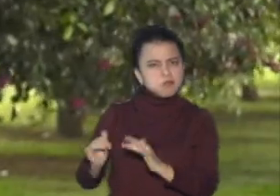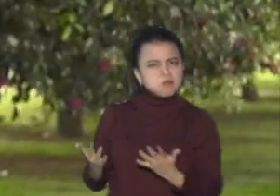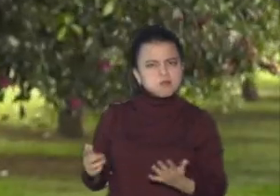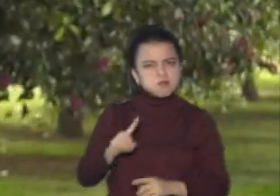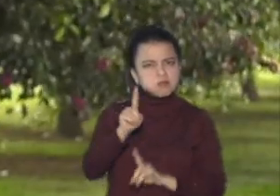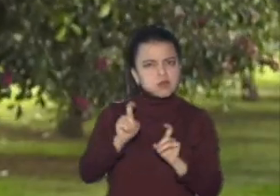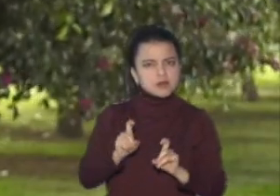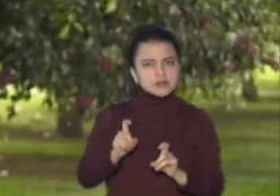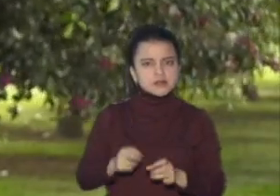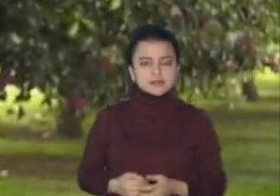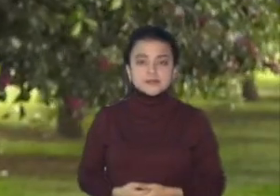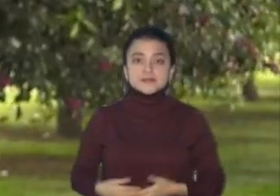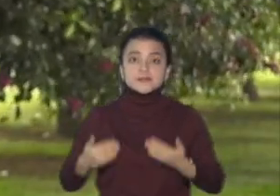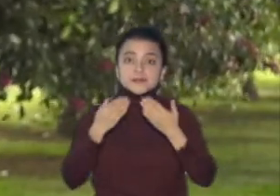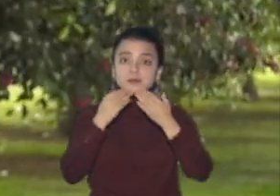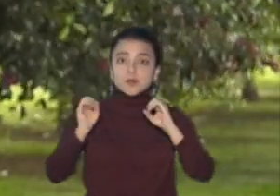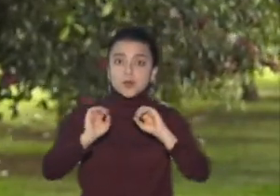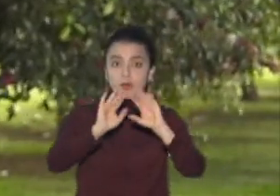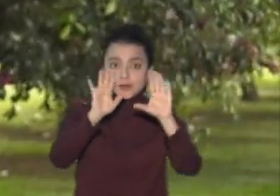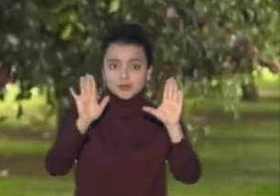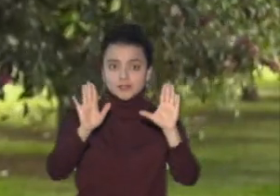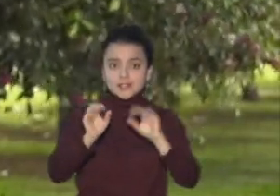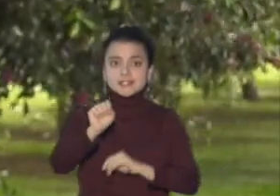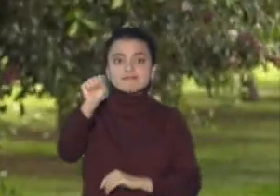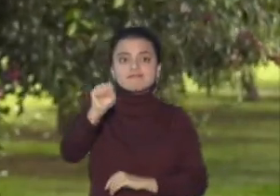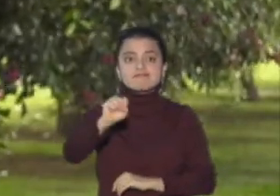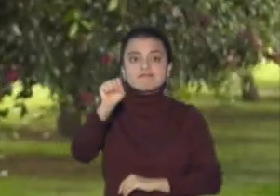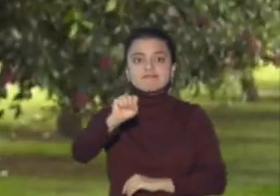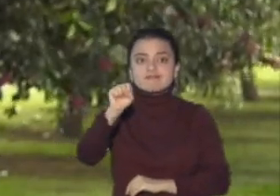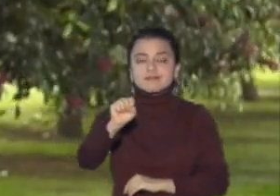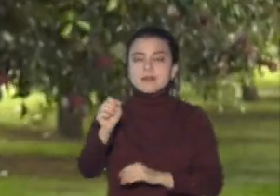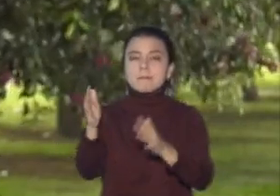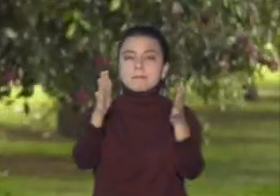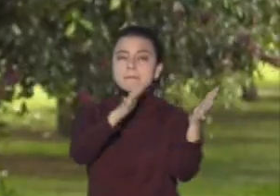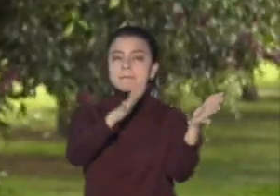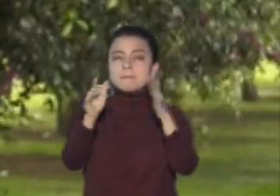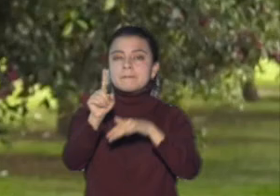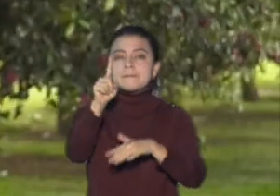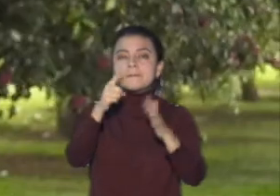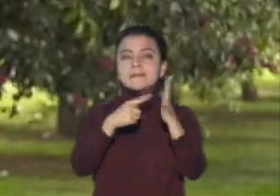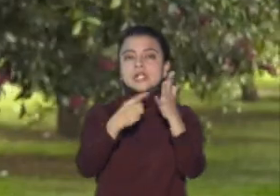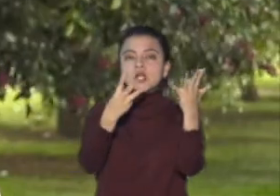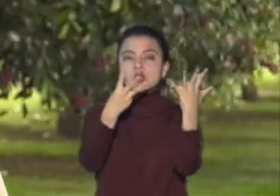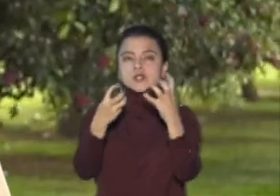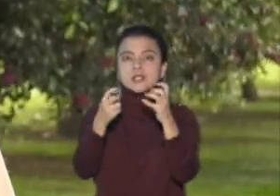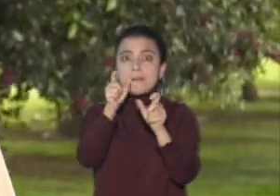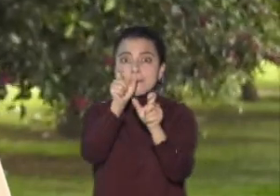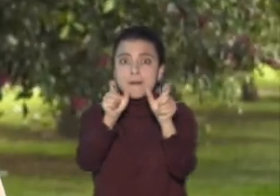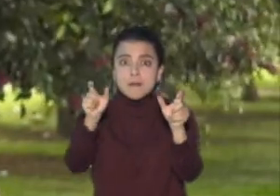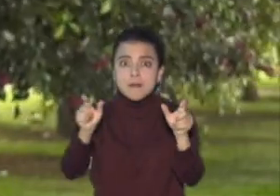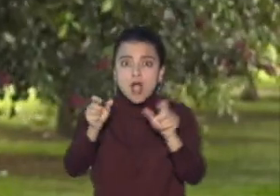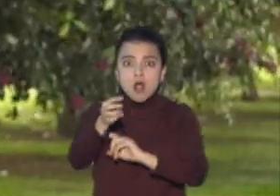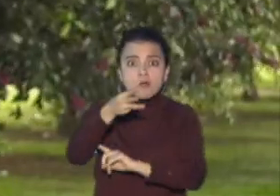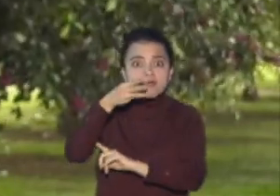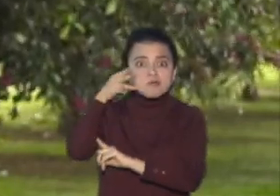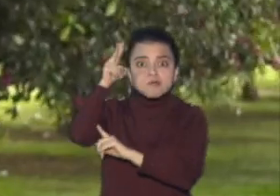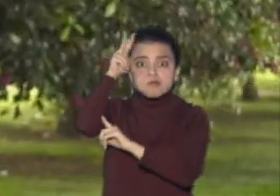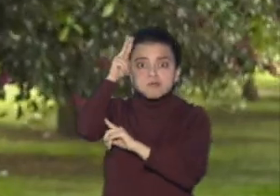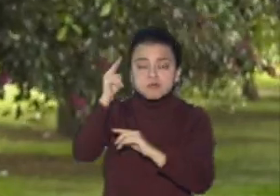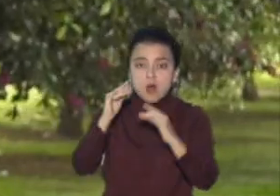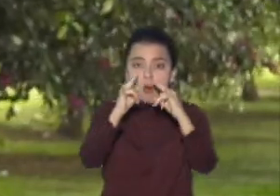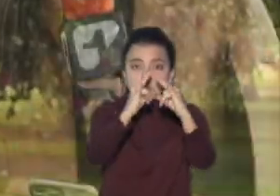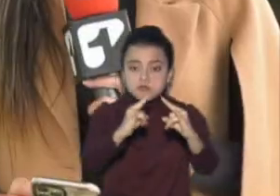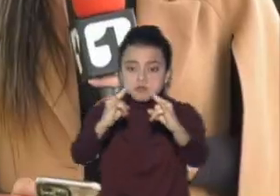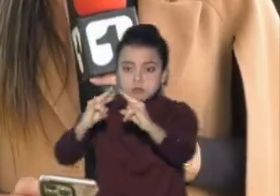televidentes, la caracterización que se realizó hace pocos días arroja que más de 1.800 personas se concentran en el Parque Nacional. Sin embargo, lo que